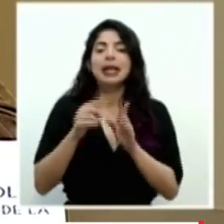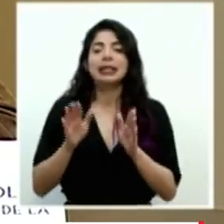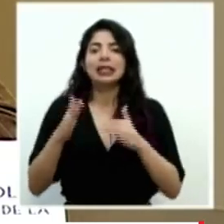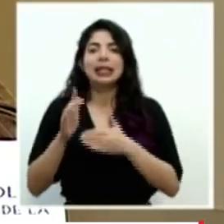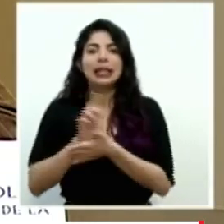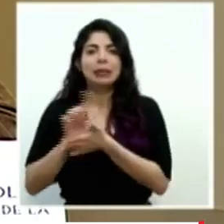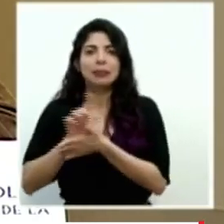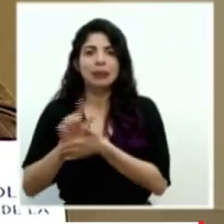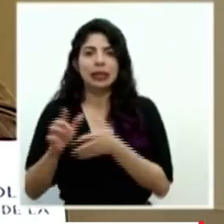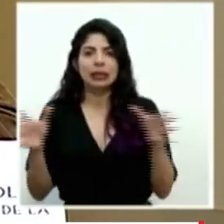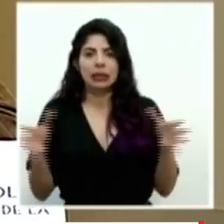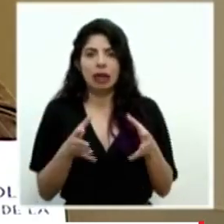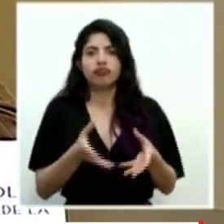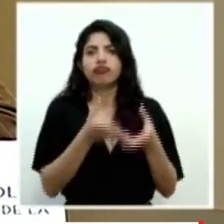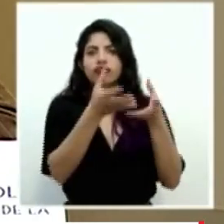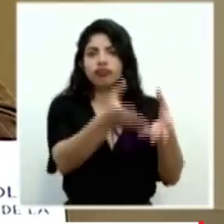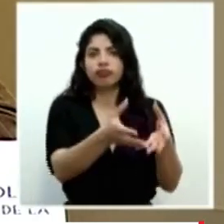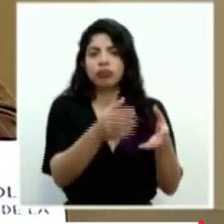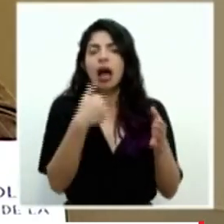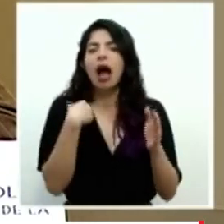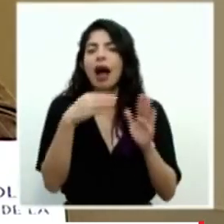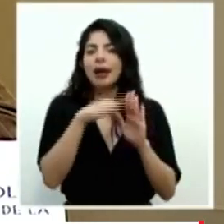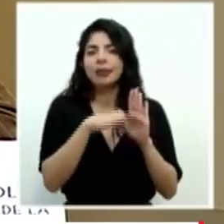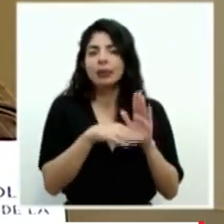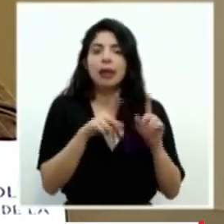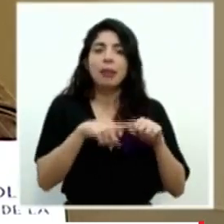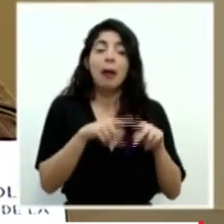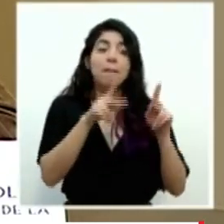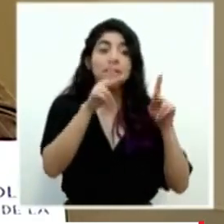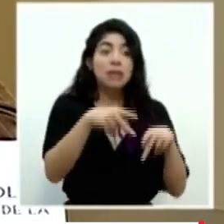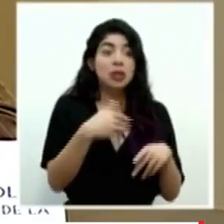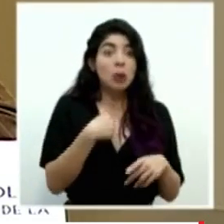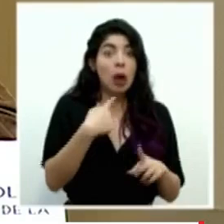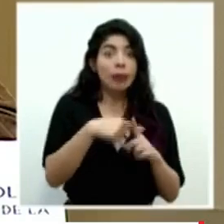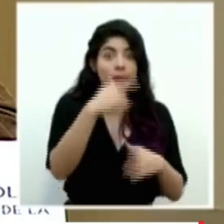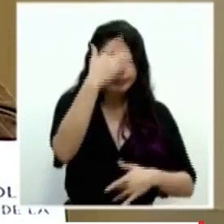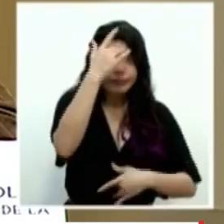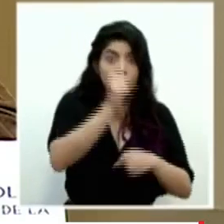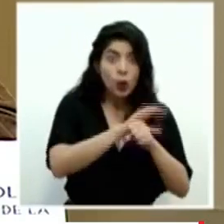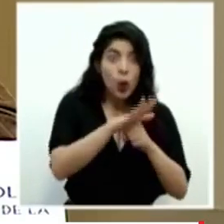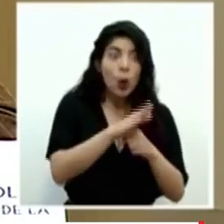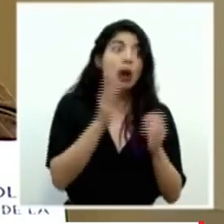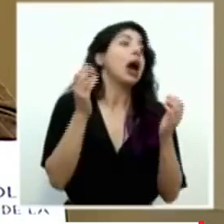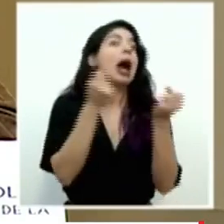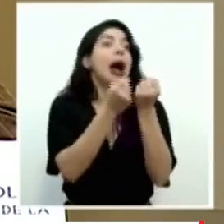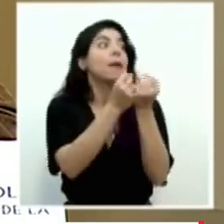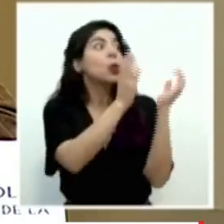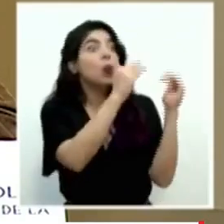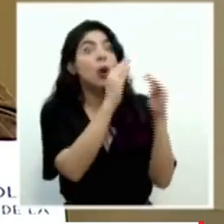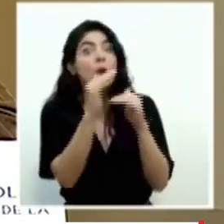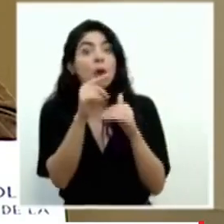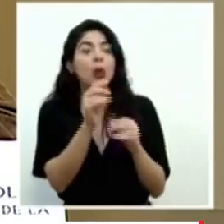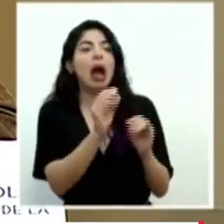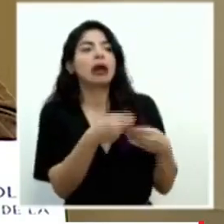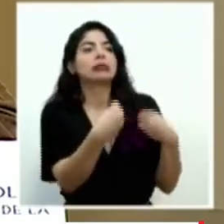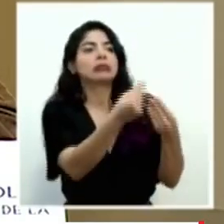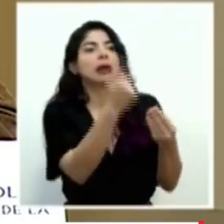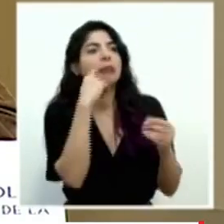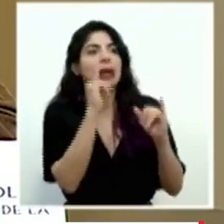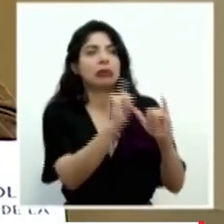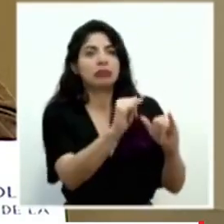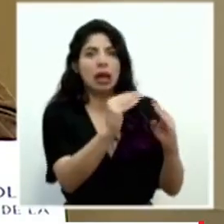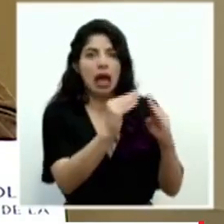de higiene y limpieza, a partir de varios criterios: personas con diagnóstico positivo, que no tengan una red de apoyo para evitar que salgan de sus